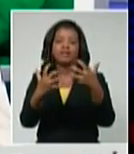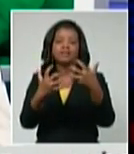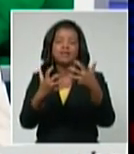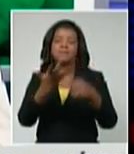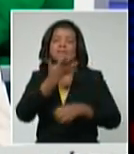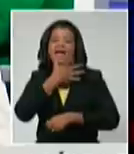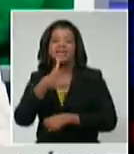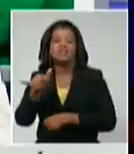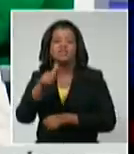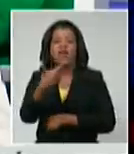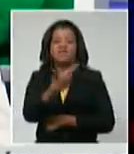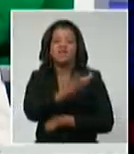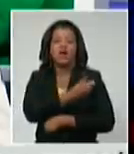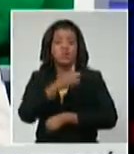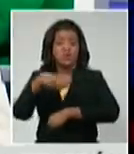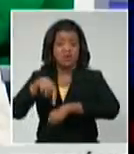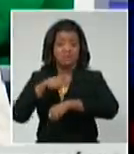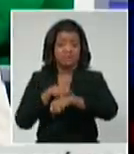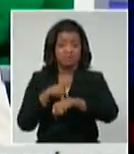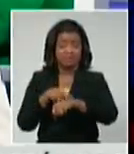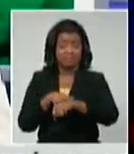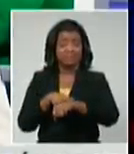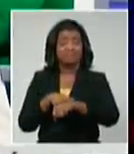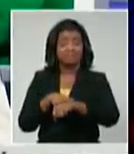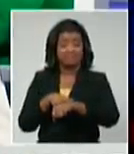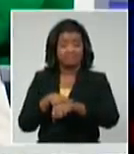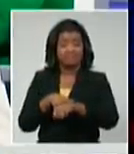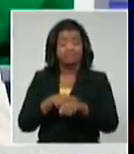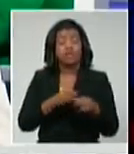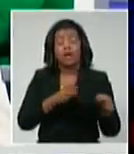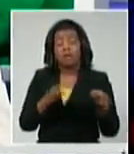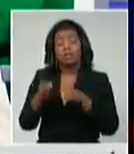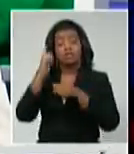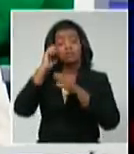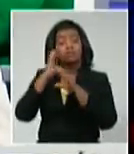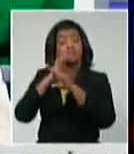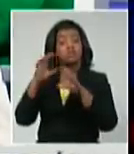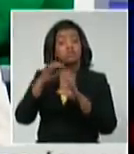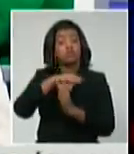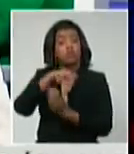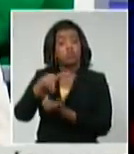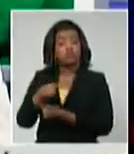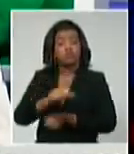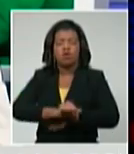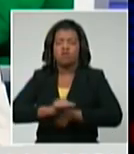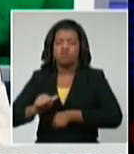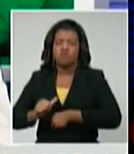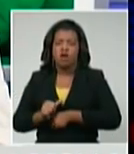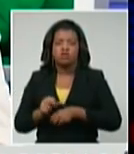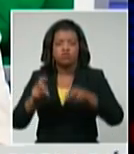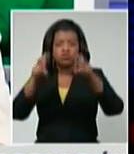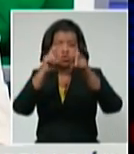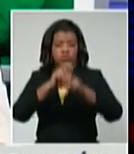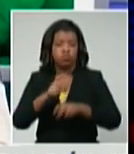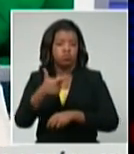actual, independientemente del esfuerzo que hacen los científicos del mundo y los de Cuba específicamente para